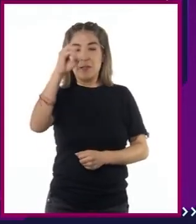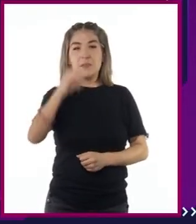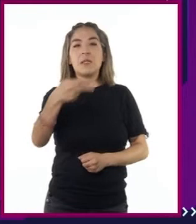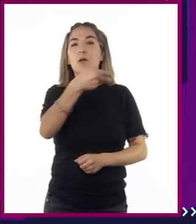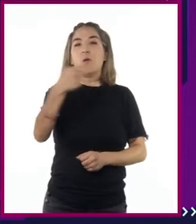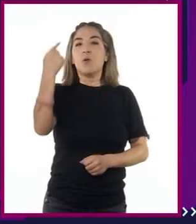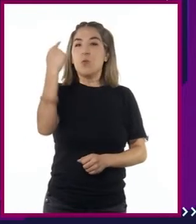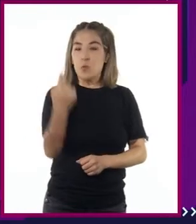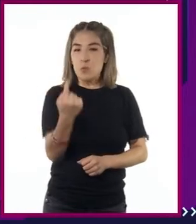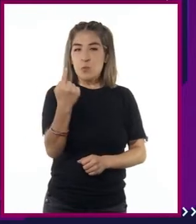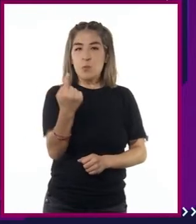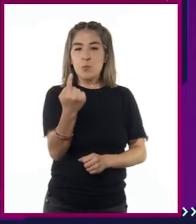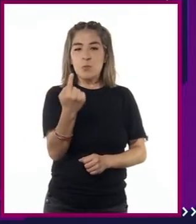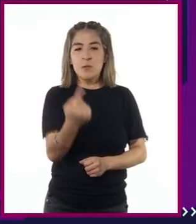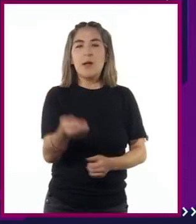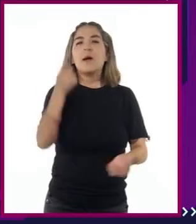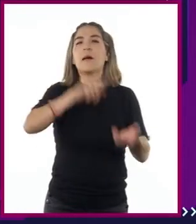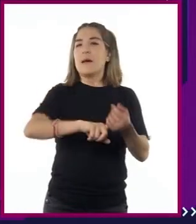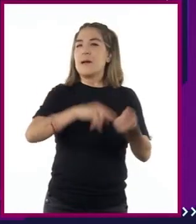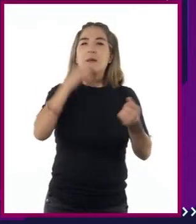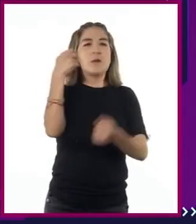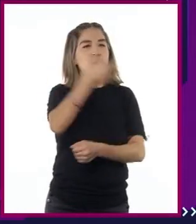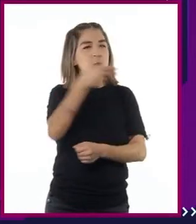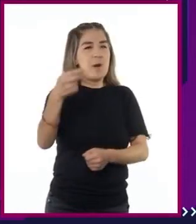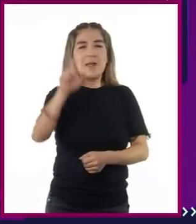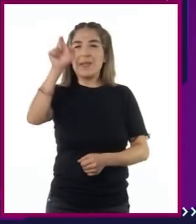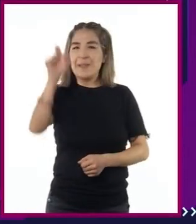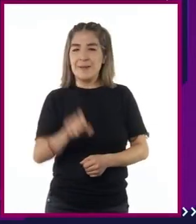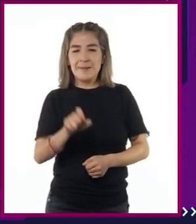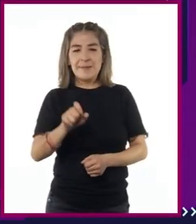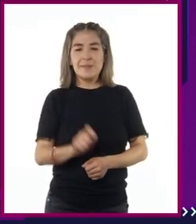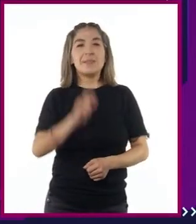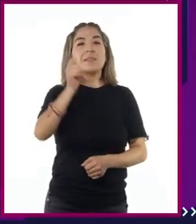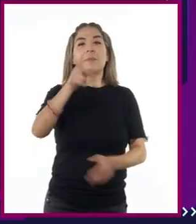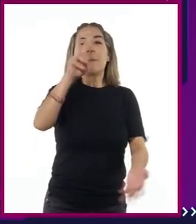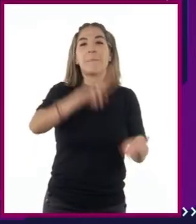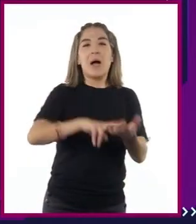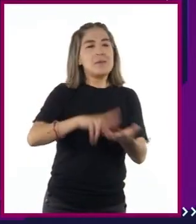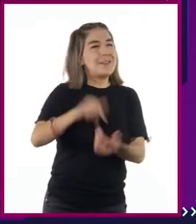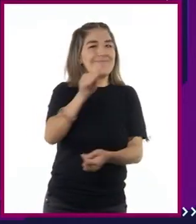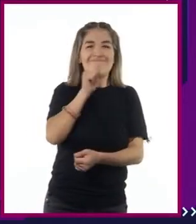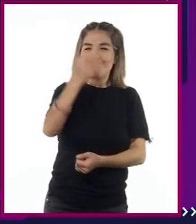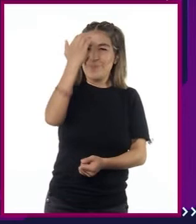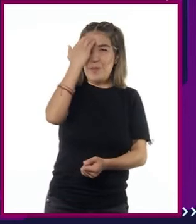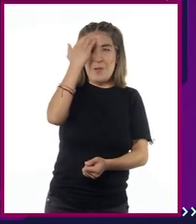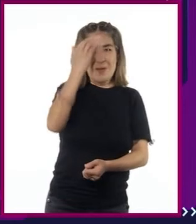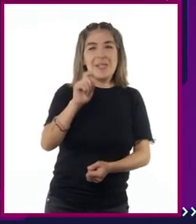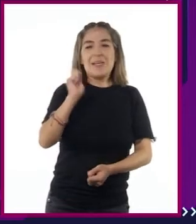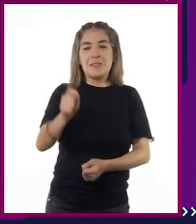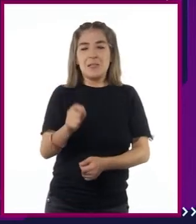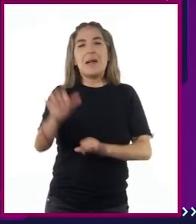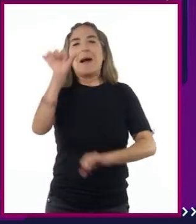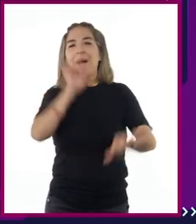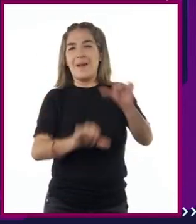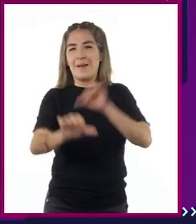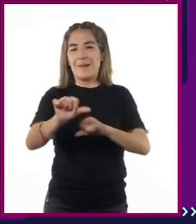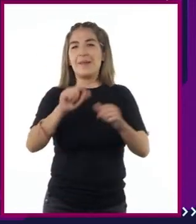que es 1, es igual a x, que es el valor desconocido o cateto